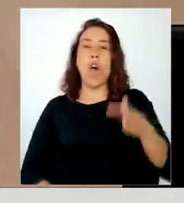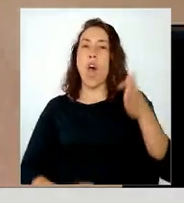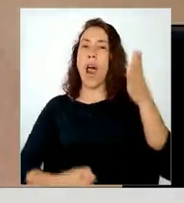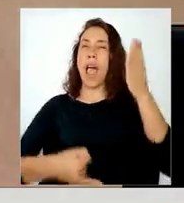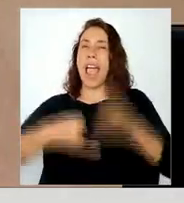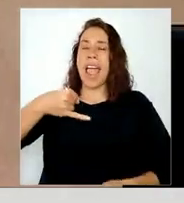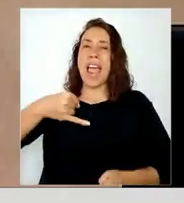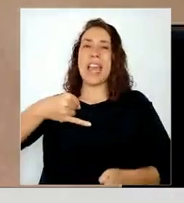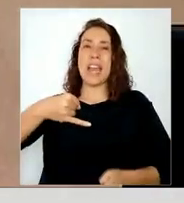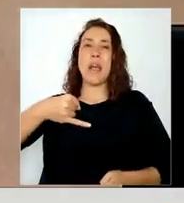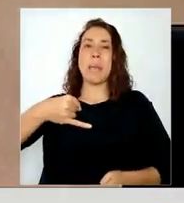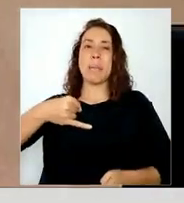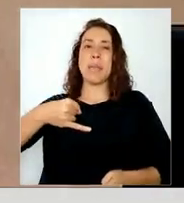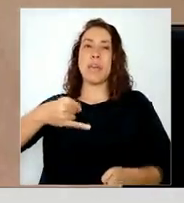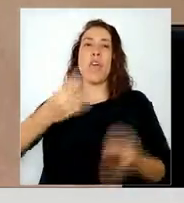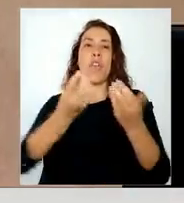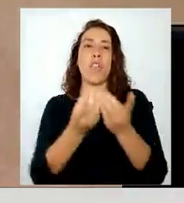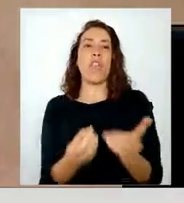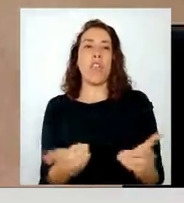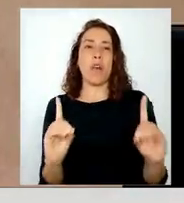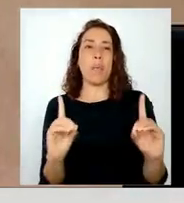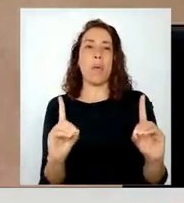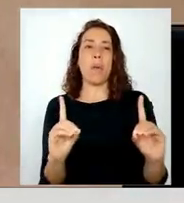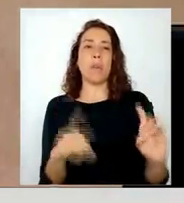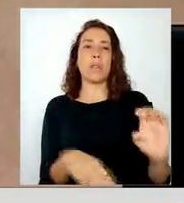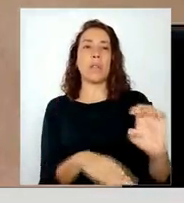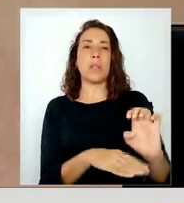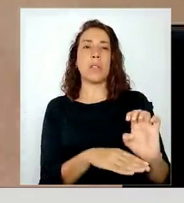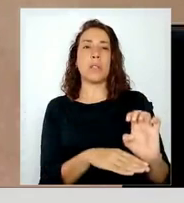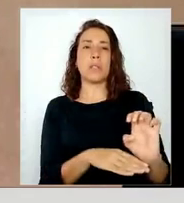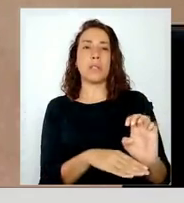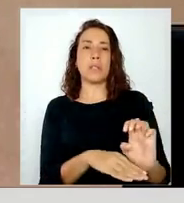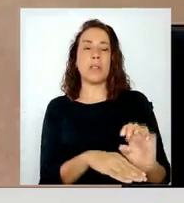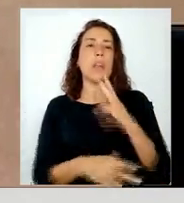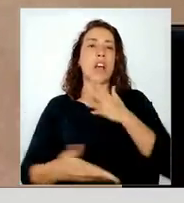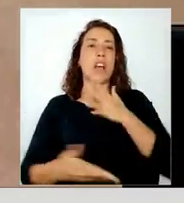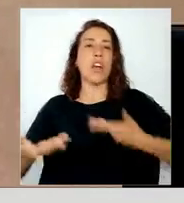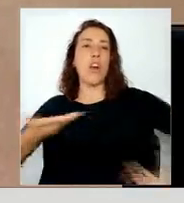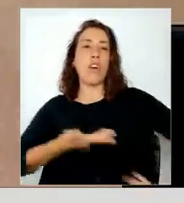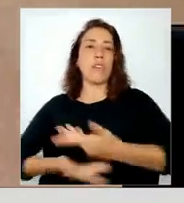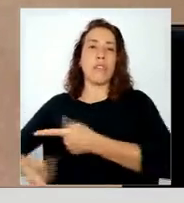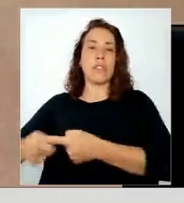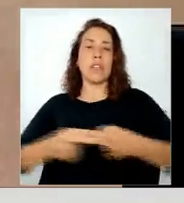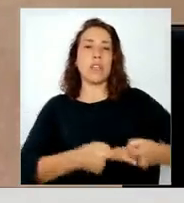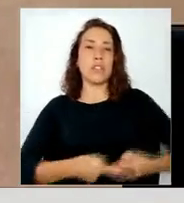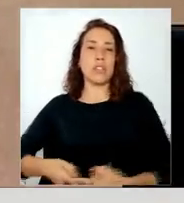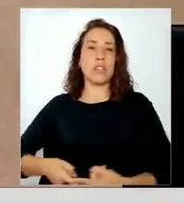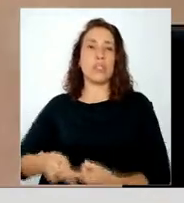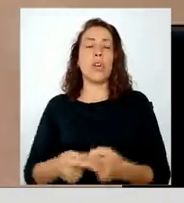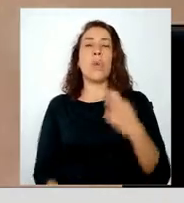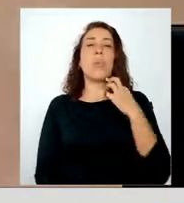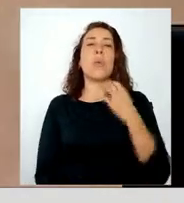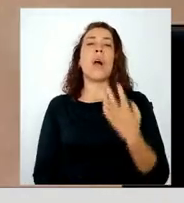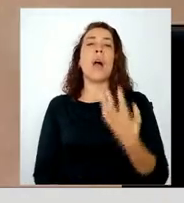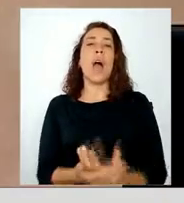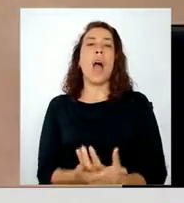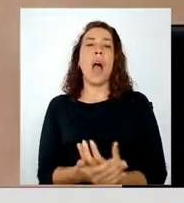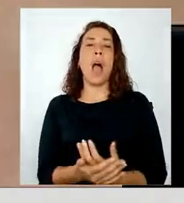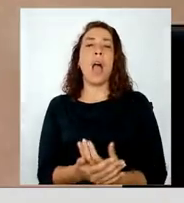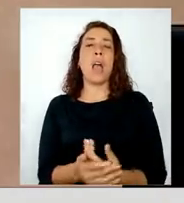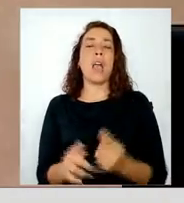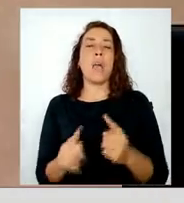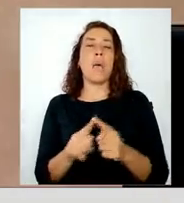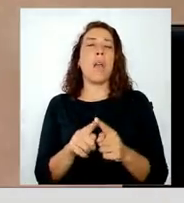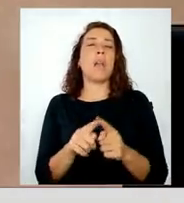las democracias del estado y de nuestra convivencia social porque tiene un poder corrosivo una especie de